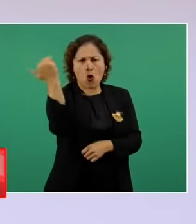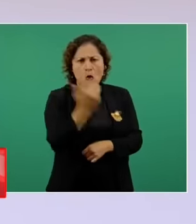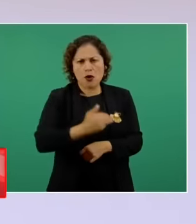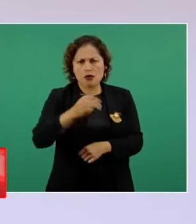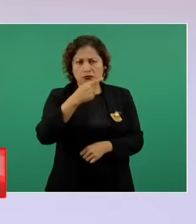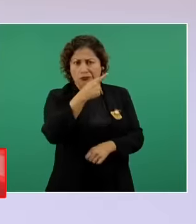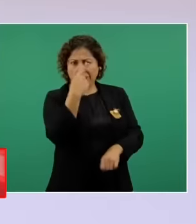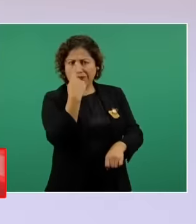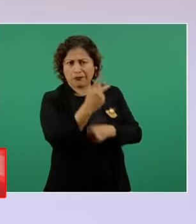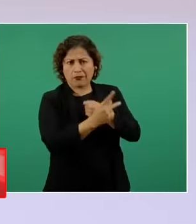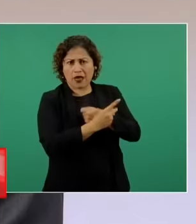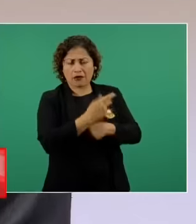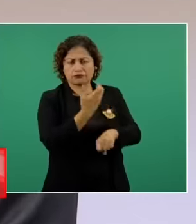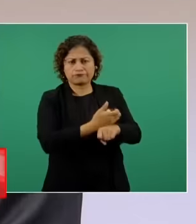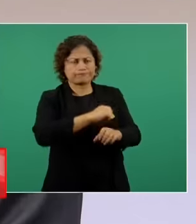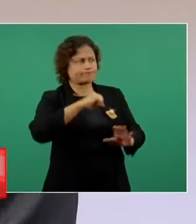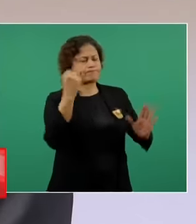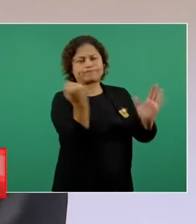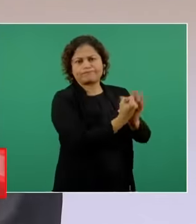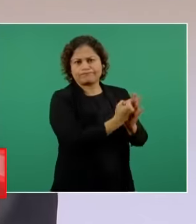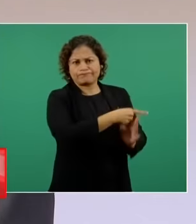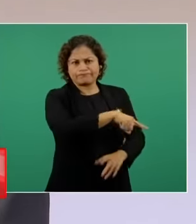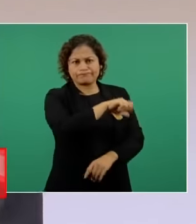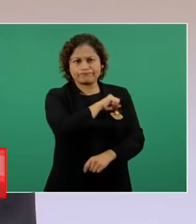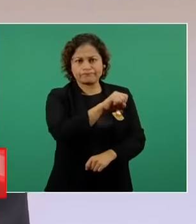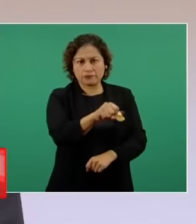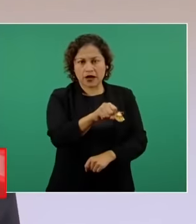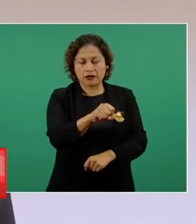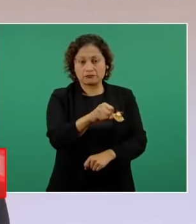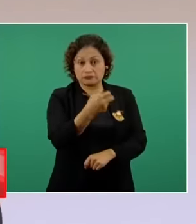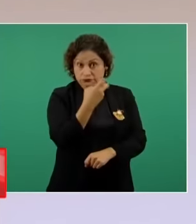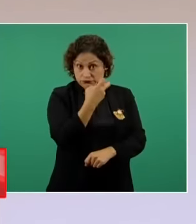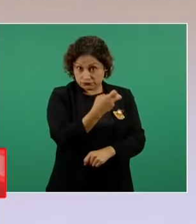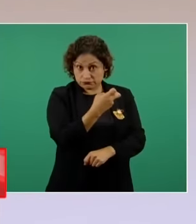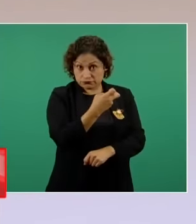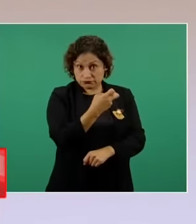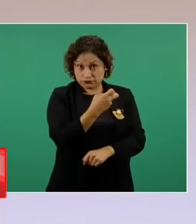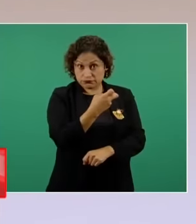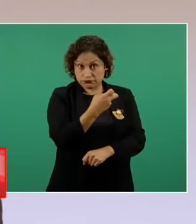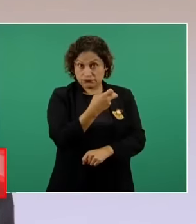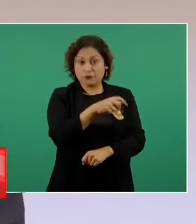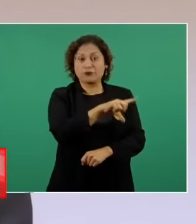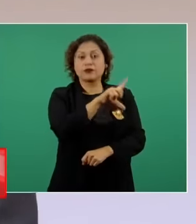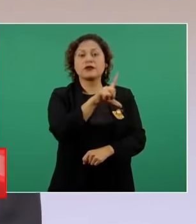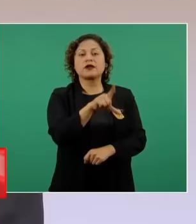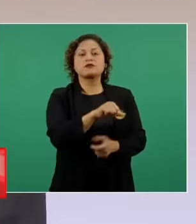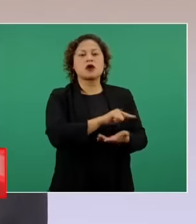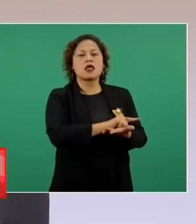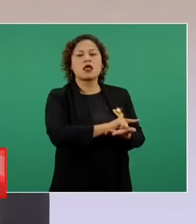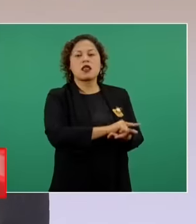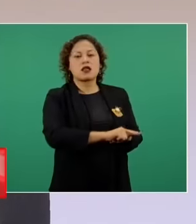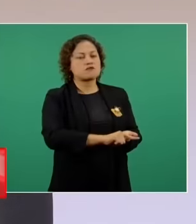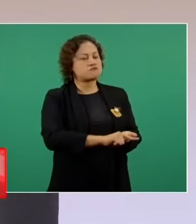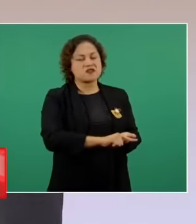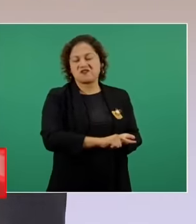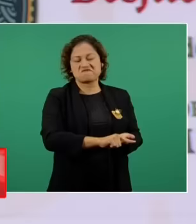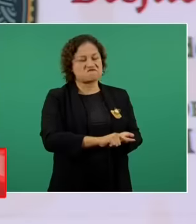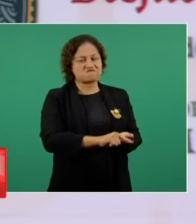de esas que no se borran ni con toda el